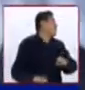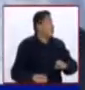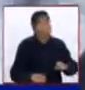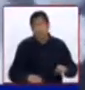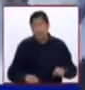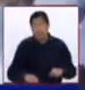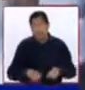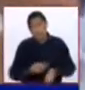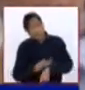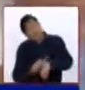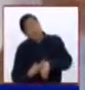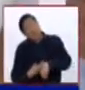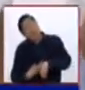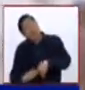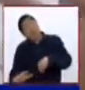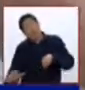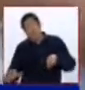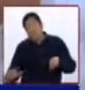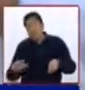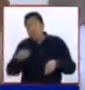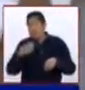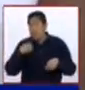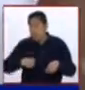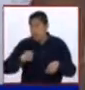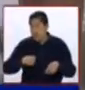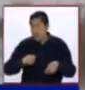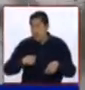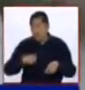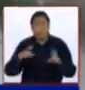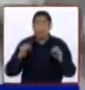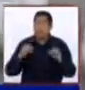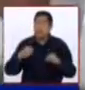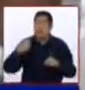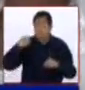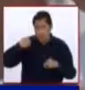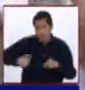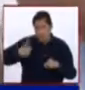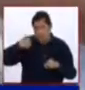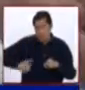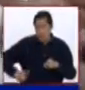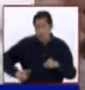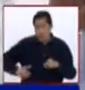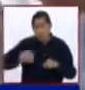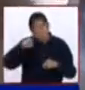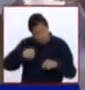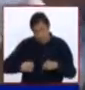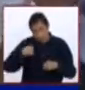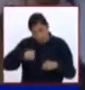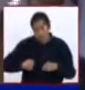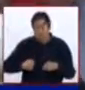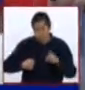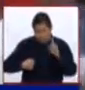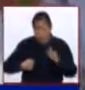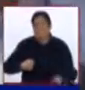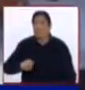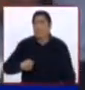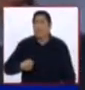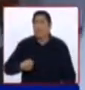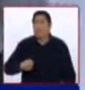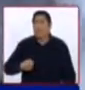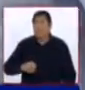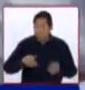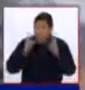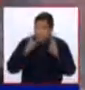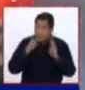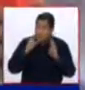y viendo la rueda. ¿Se llevaba la cartera así como la está llevando ahora? No, aquí. ¿Tenía colgada a un lado? Está, un lado, sí. ¿Vio